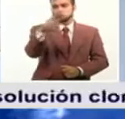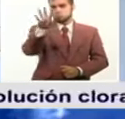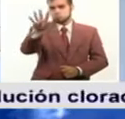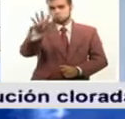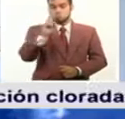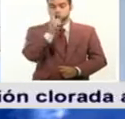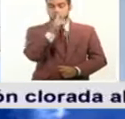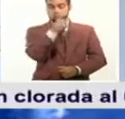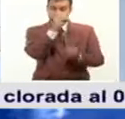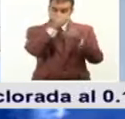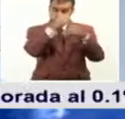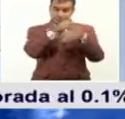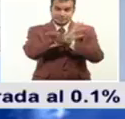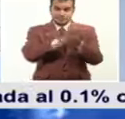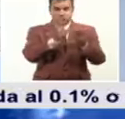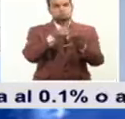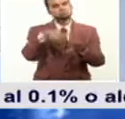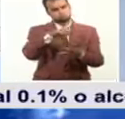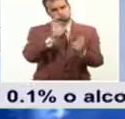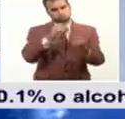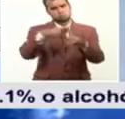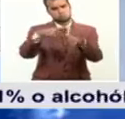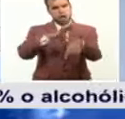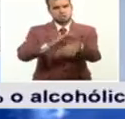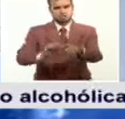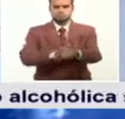ayer resultaron positivas a la COVID.